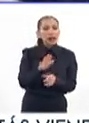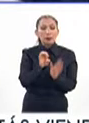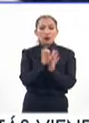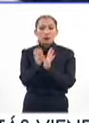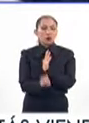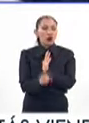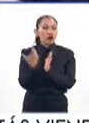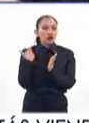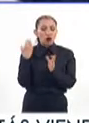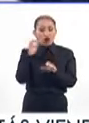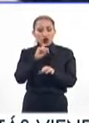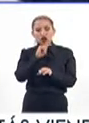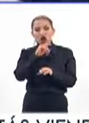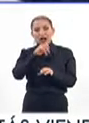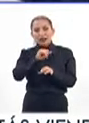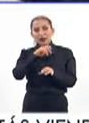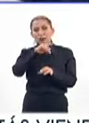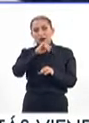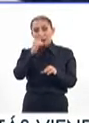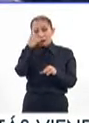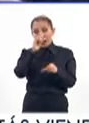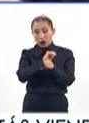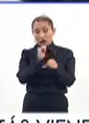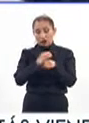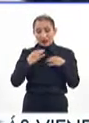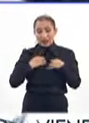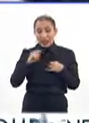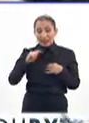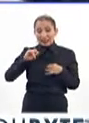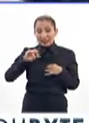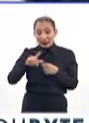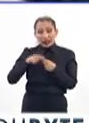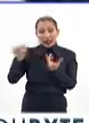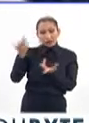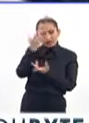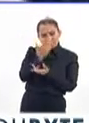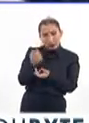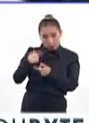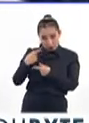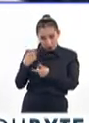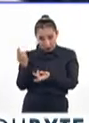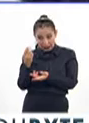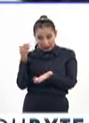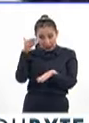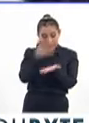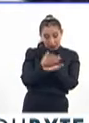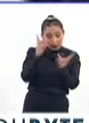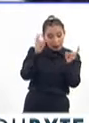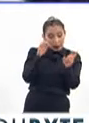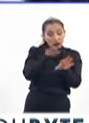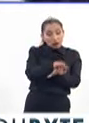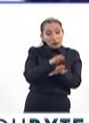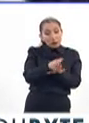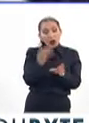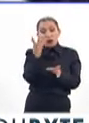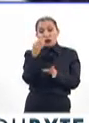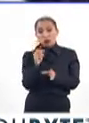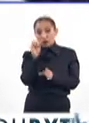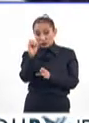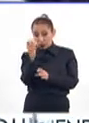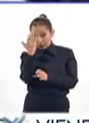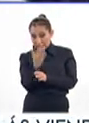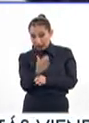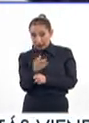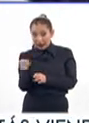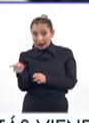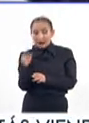sectores de moldes y troqueles para automotriz, textil y TIC, de talento capacitado en temas relacionados con la industria 4.0 y